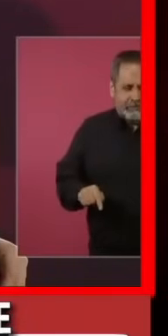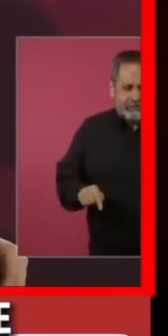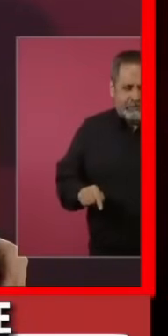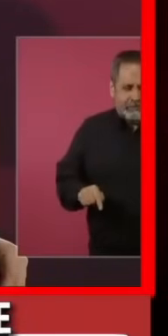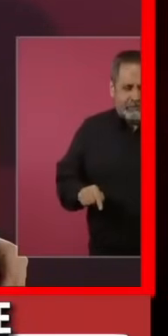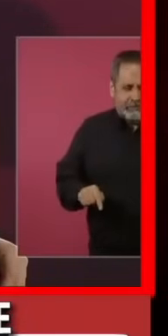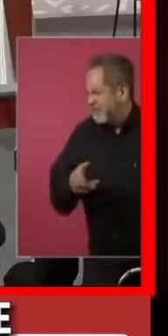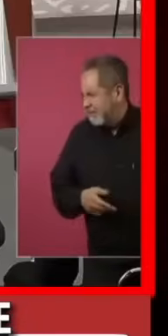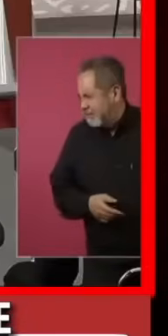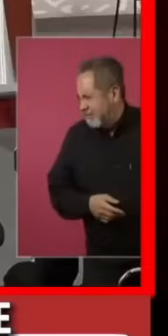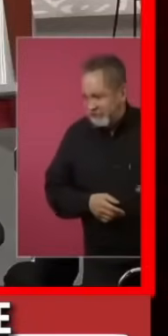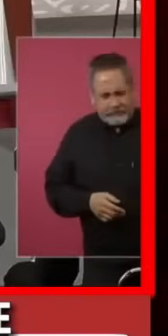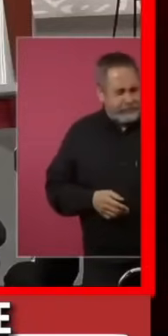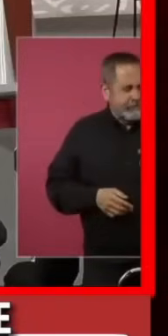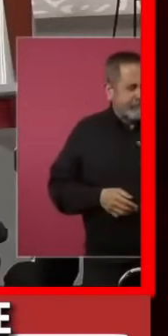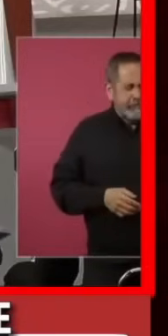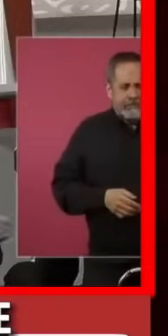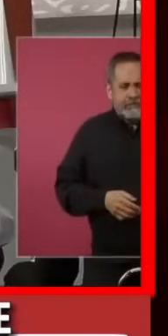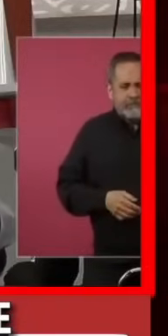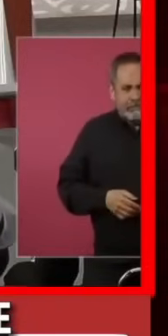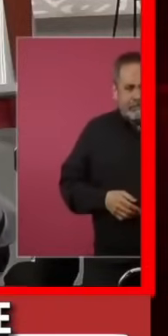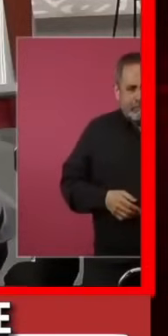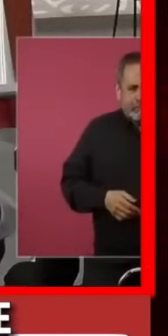¿cómo se llama? La Suprema Corte